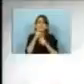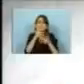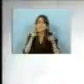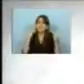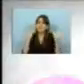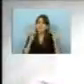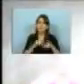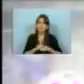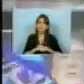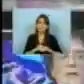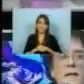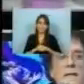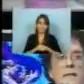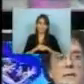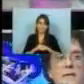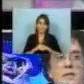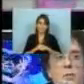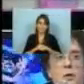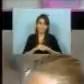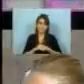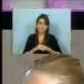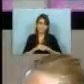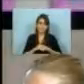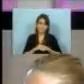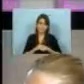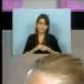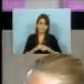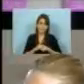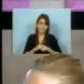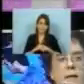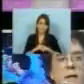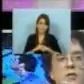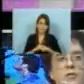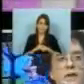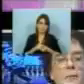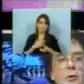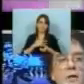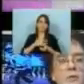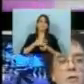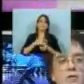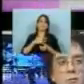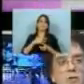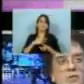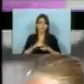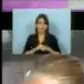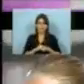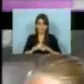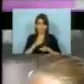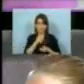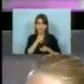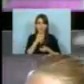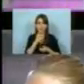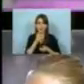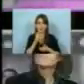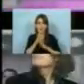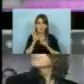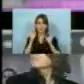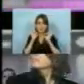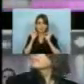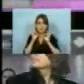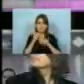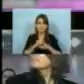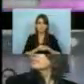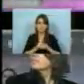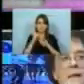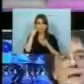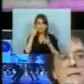puedo. Bueno, pasala de vuelta, Vi, pasala de vuelta. Esperen que voy a respirar, porque si no, no quiero decir nada que me arruine el fin de semana. Muy bien el